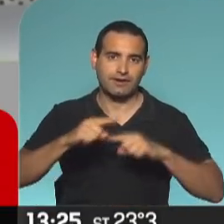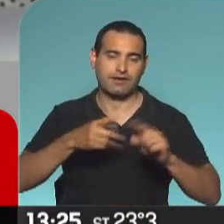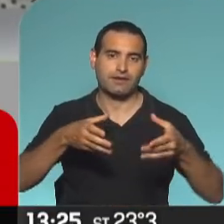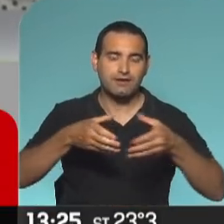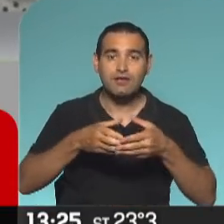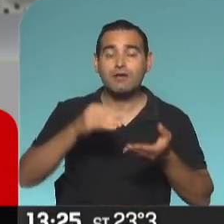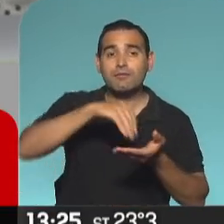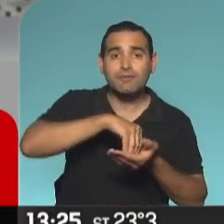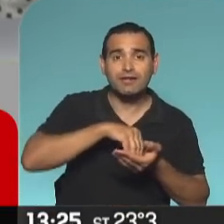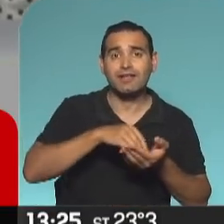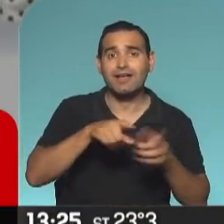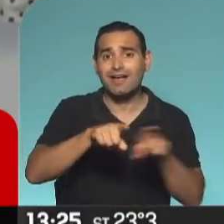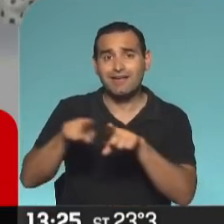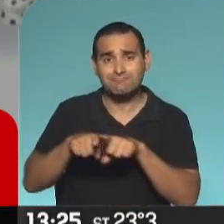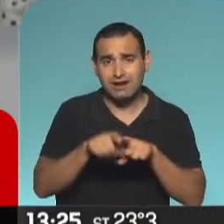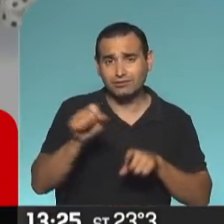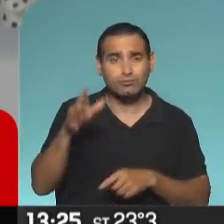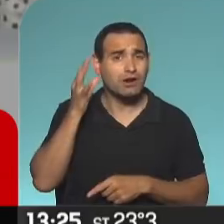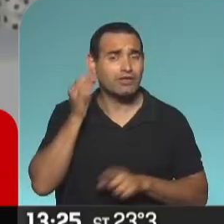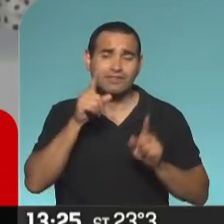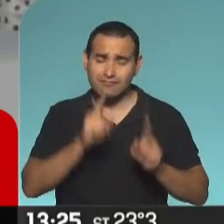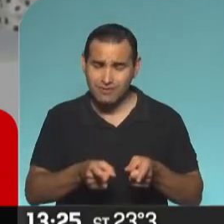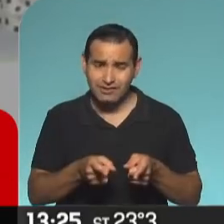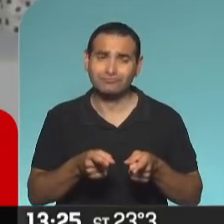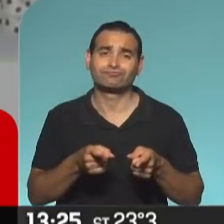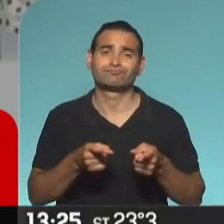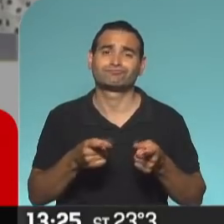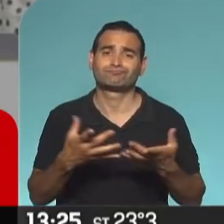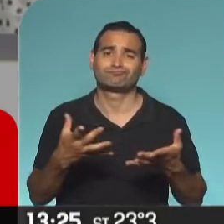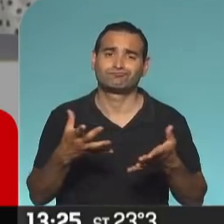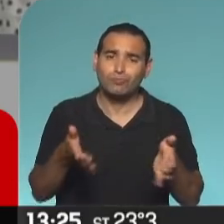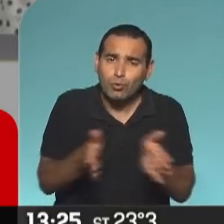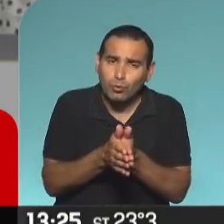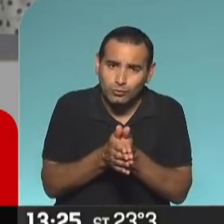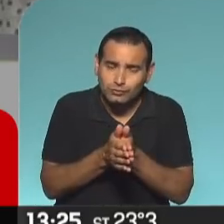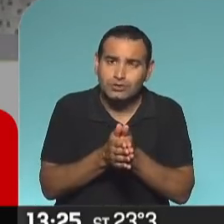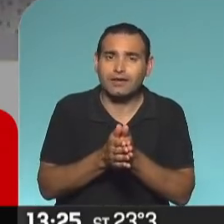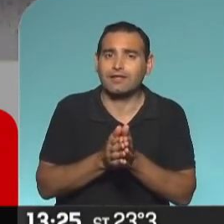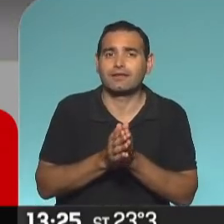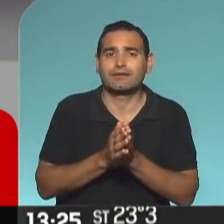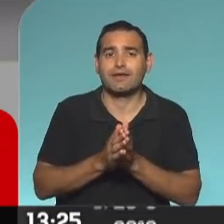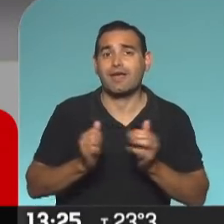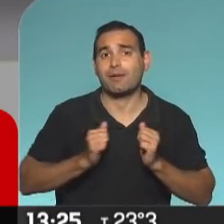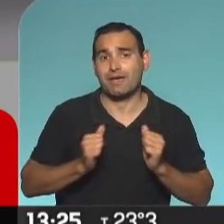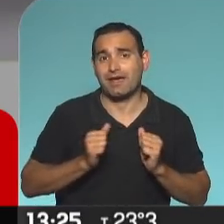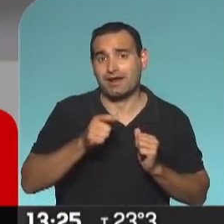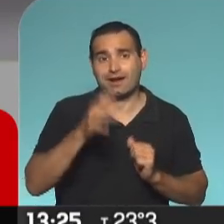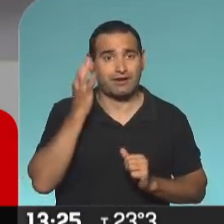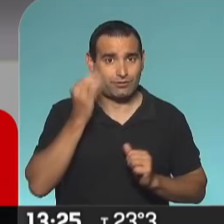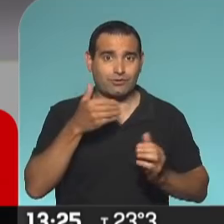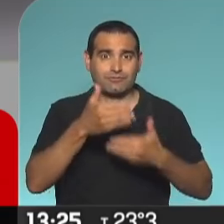hermanas también estaban todas juntas esperando una